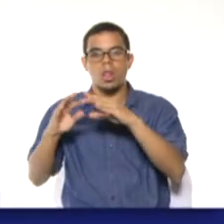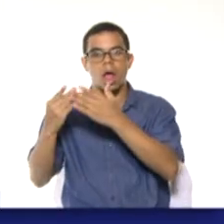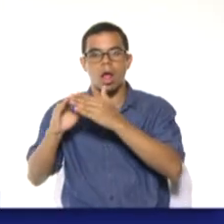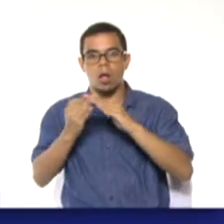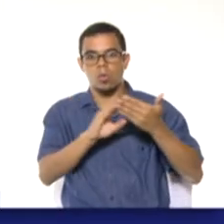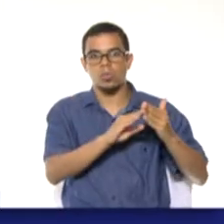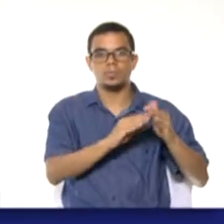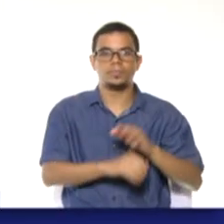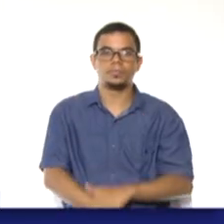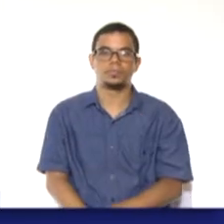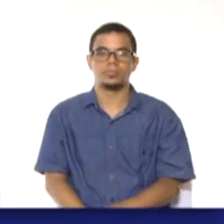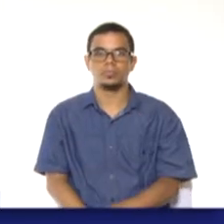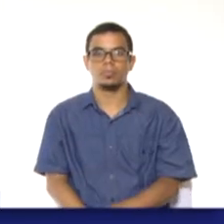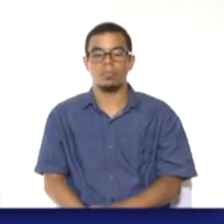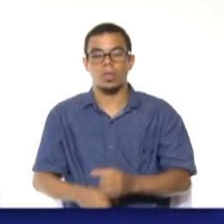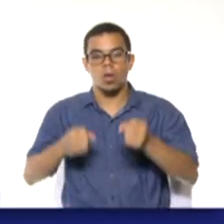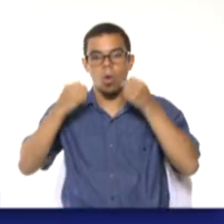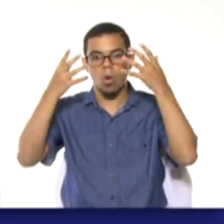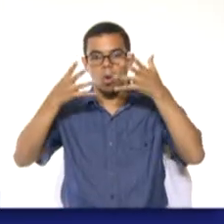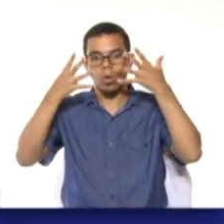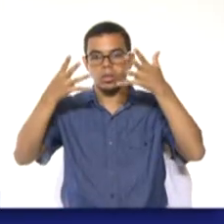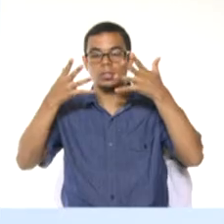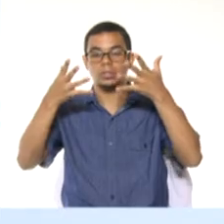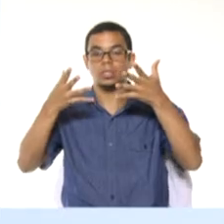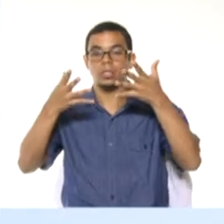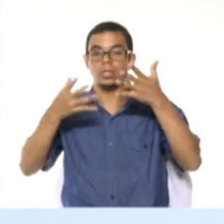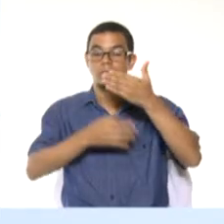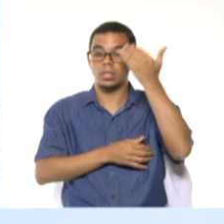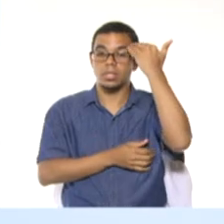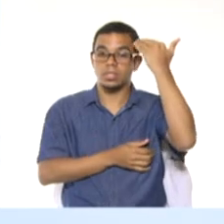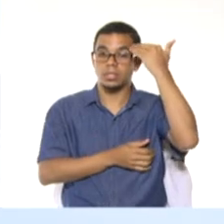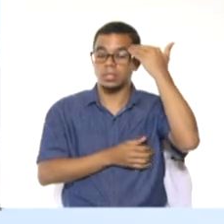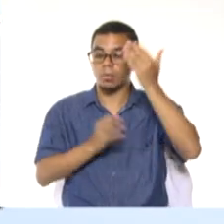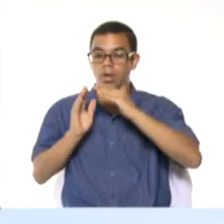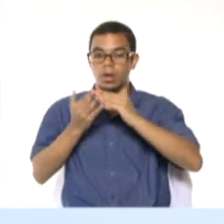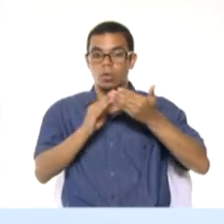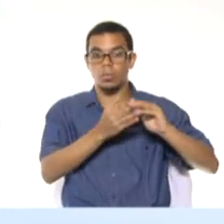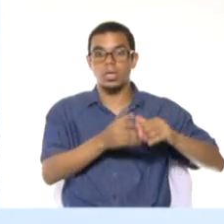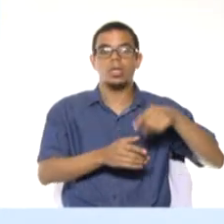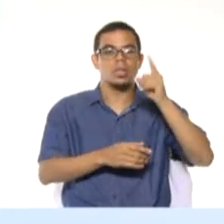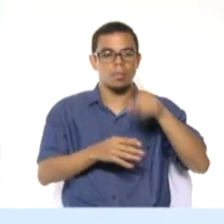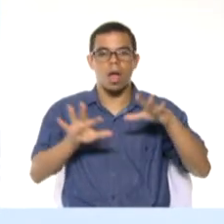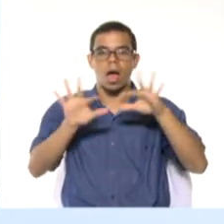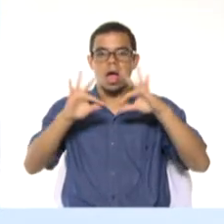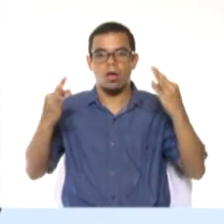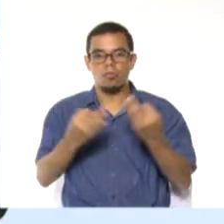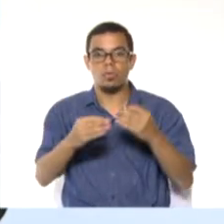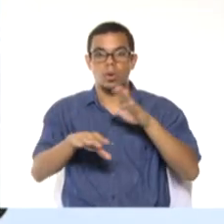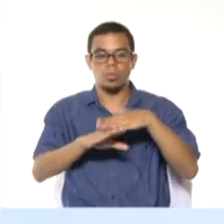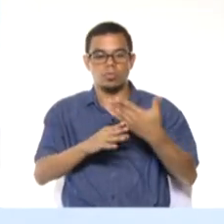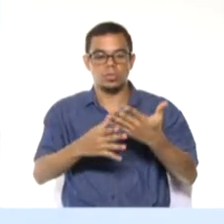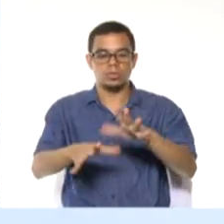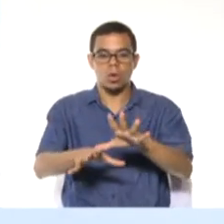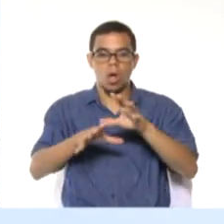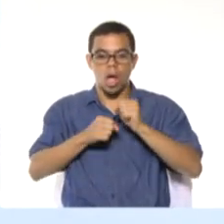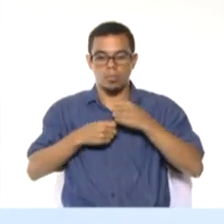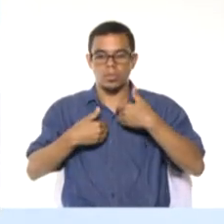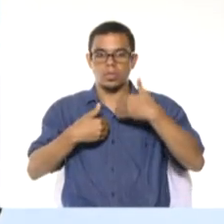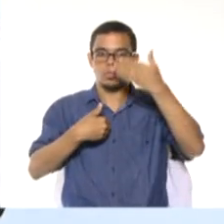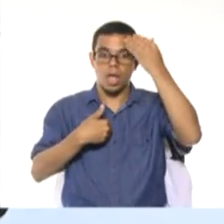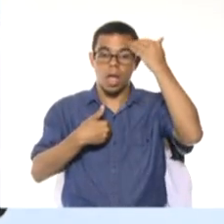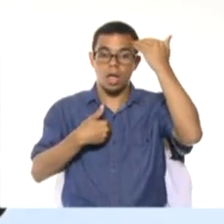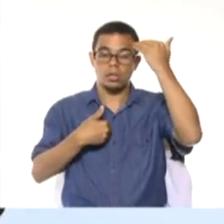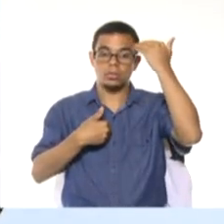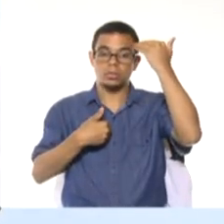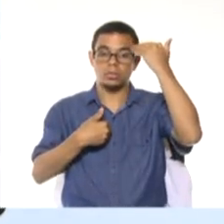desarrollar procesos de formación orientados a la familia, pero también a la comunidad. Eso genera sentido de pertenencia, abre las